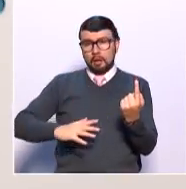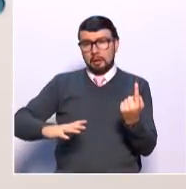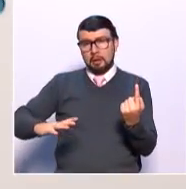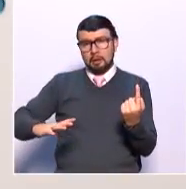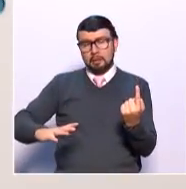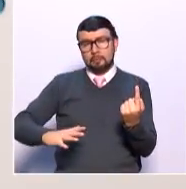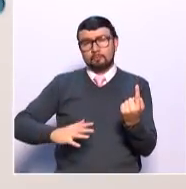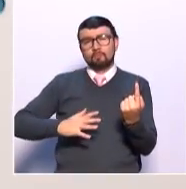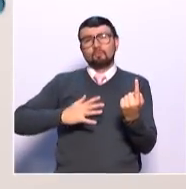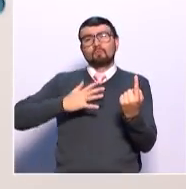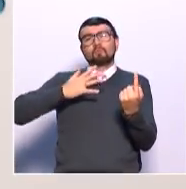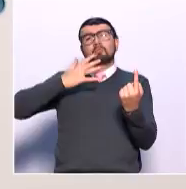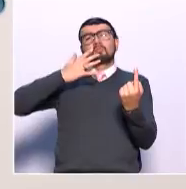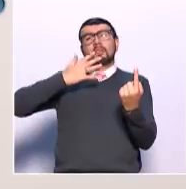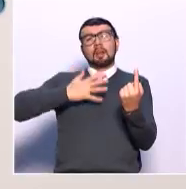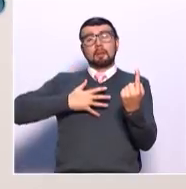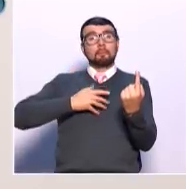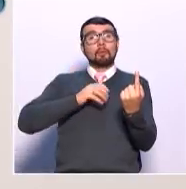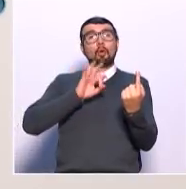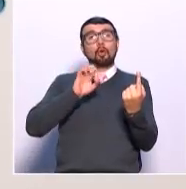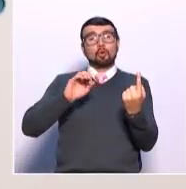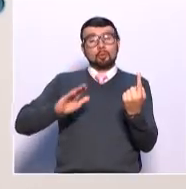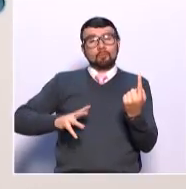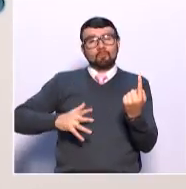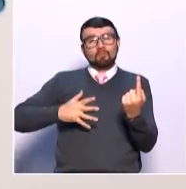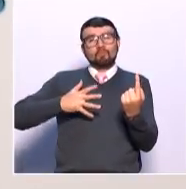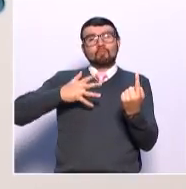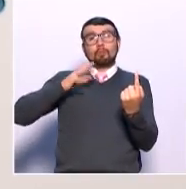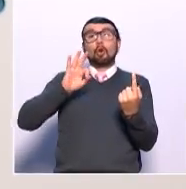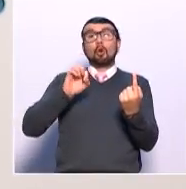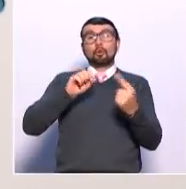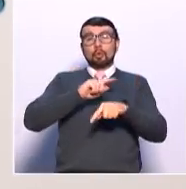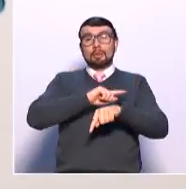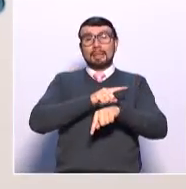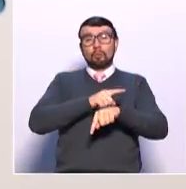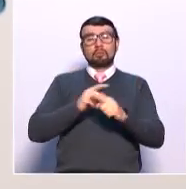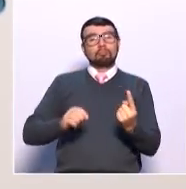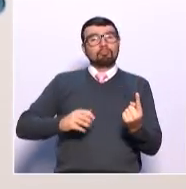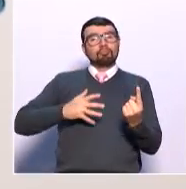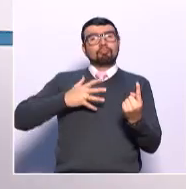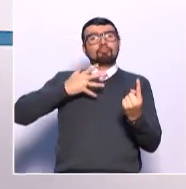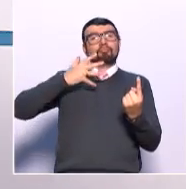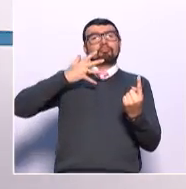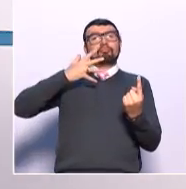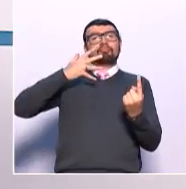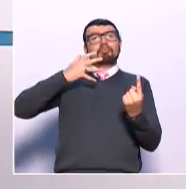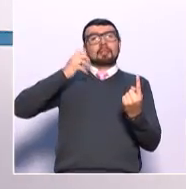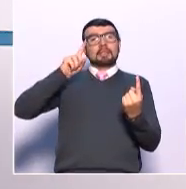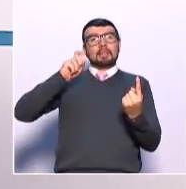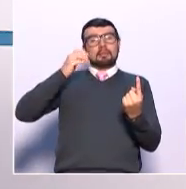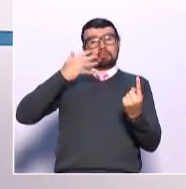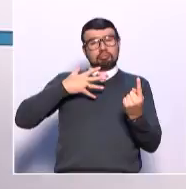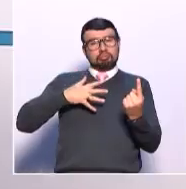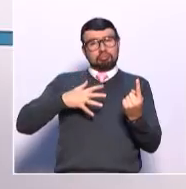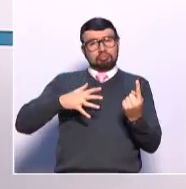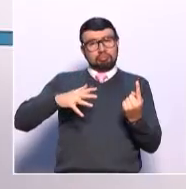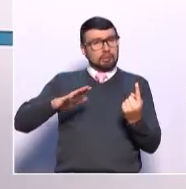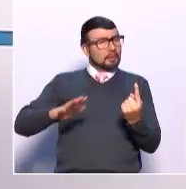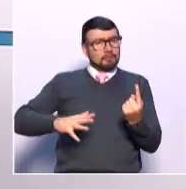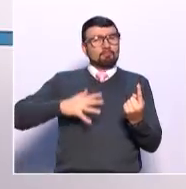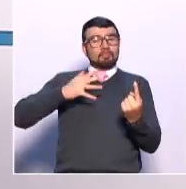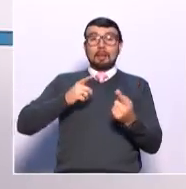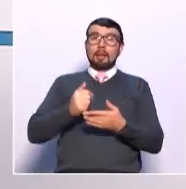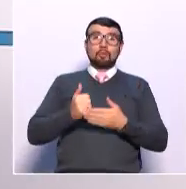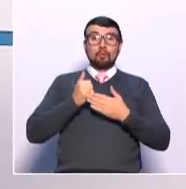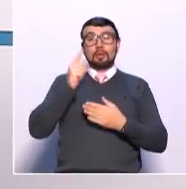respiración 6 y volver a votar hasta 8 en la noche eso mejora mucho el sueño voy a aprovechar esta pregunta para hacer